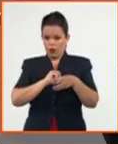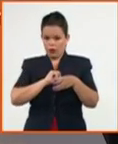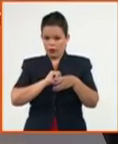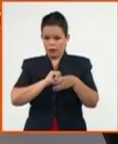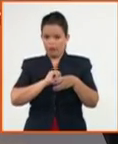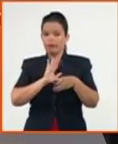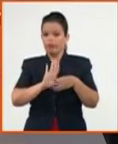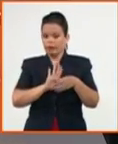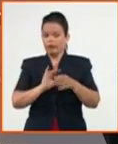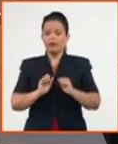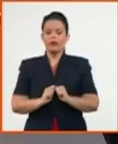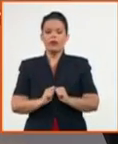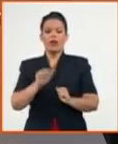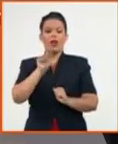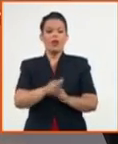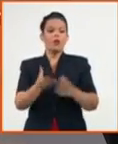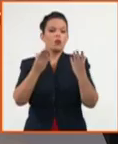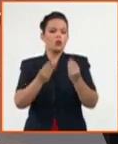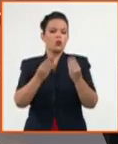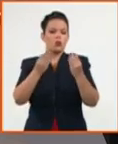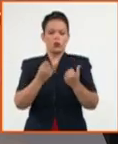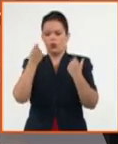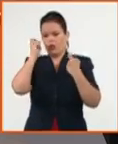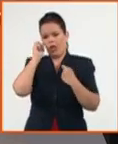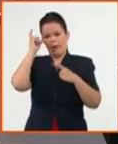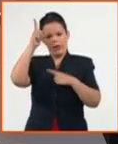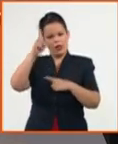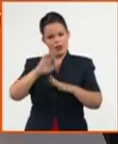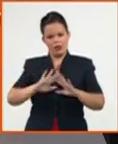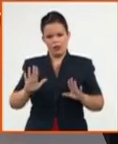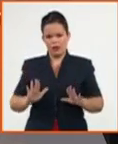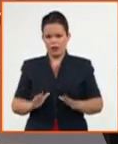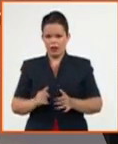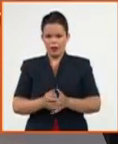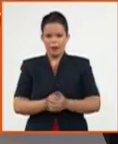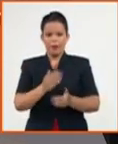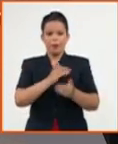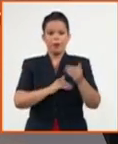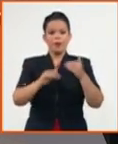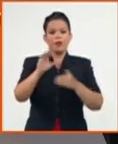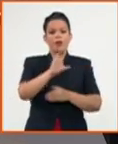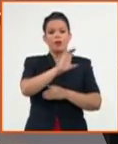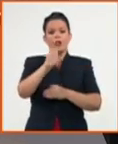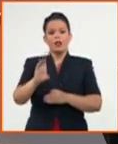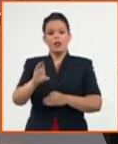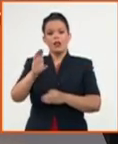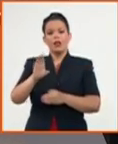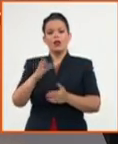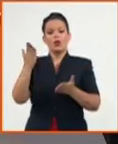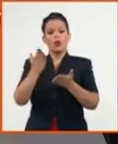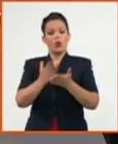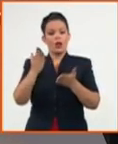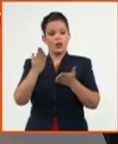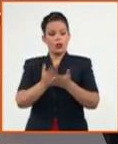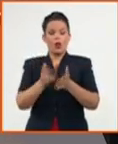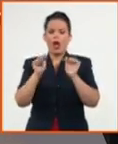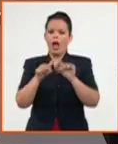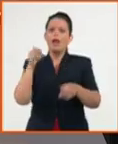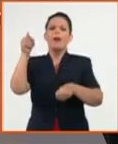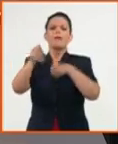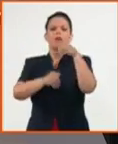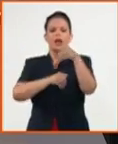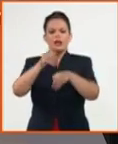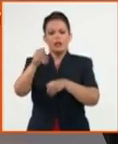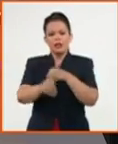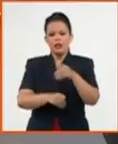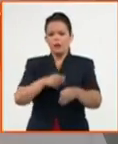muchísimas vivencias bueno de conjunto con los compañeros del ministerio de educación con una amplia participación de nuestros niños de los jóvenes pero sobre